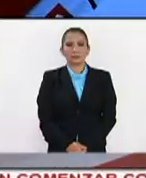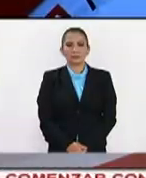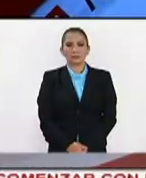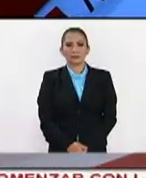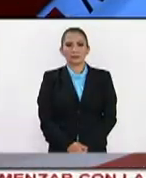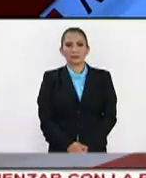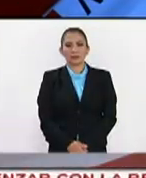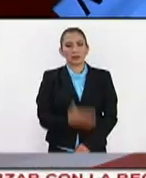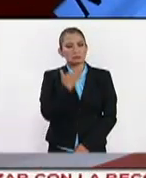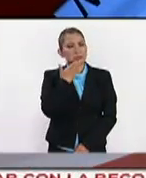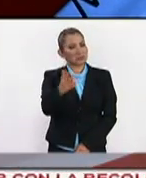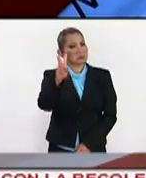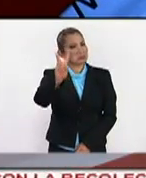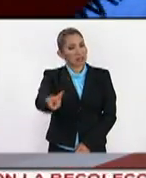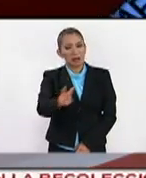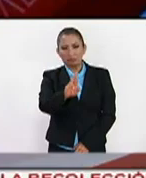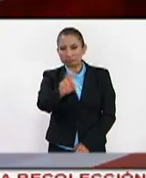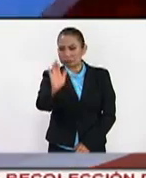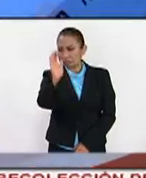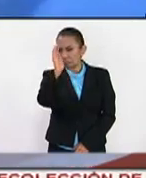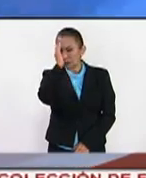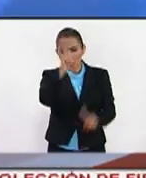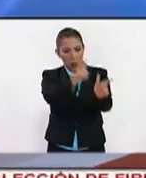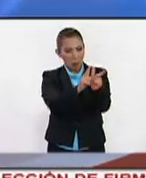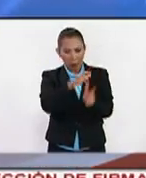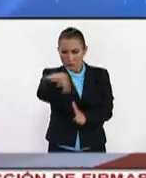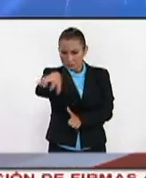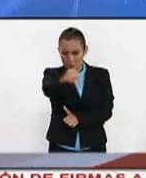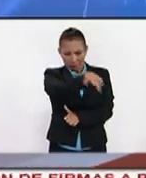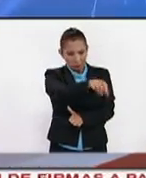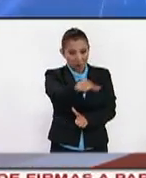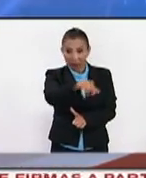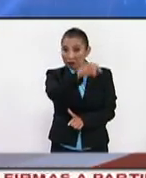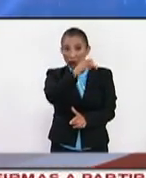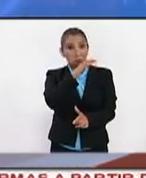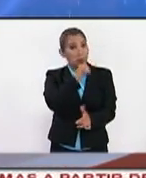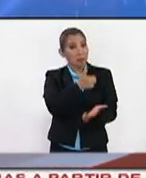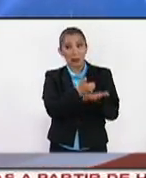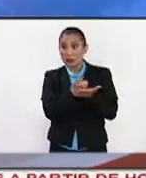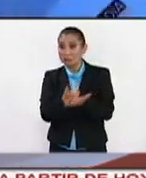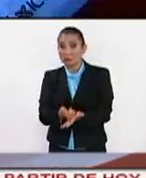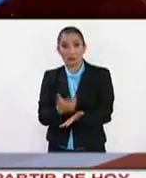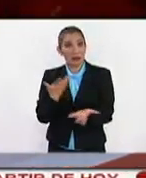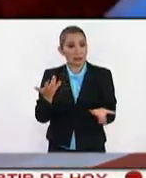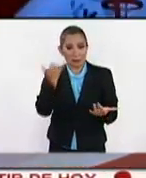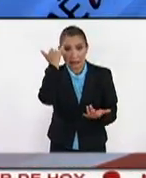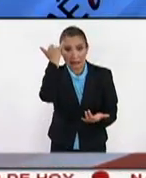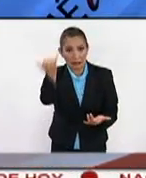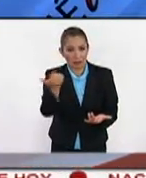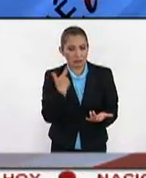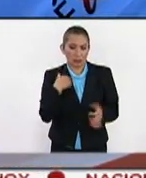Sin duda un merecidísimo reconocimiento a estos grupos, que sin ellos hubiera sido muy distinta la forma